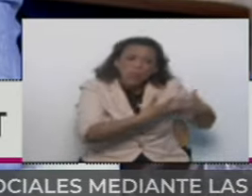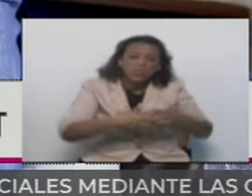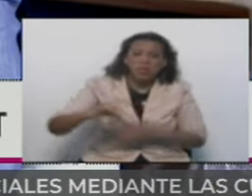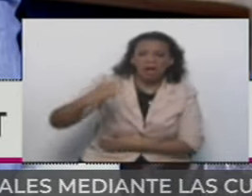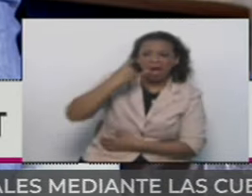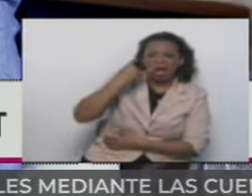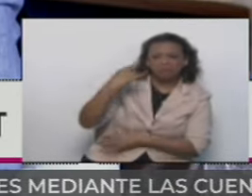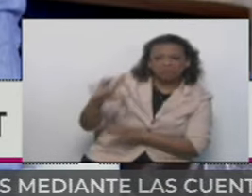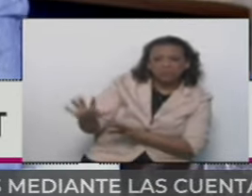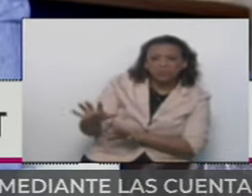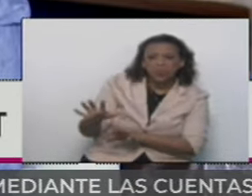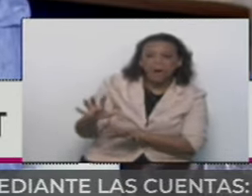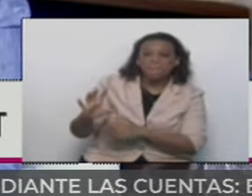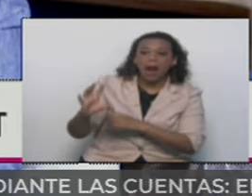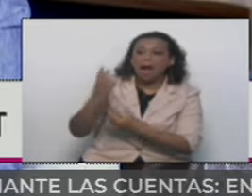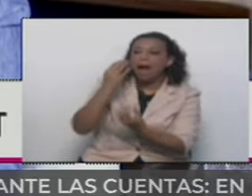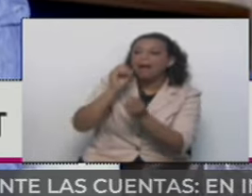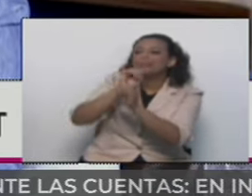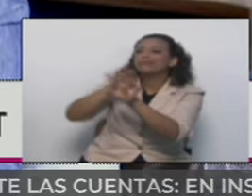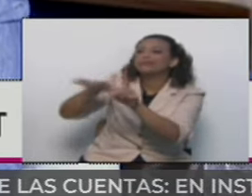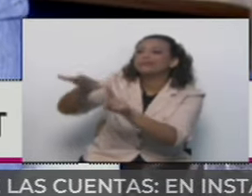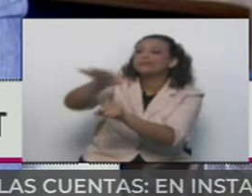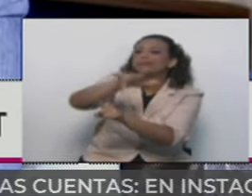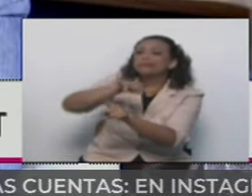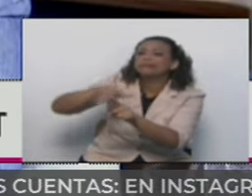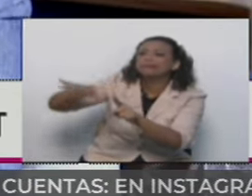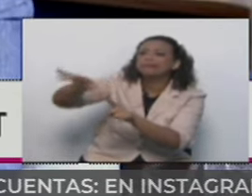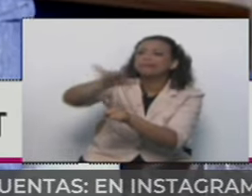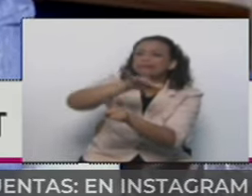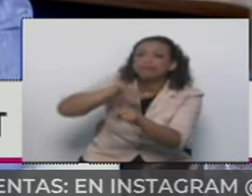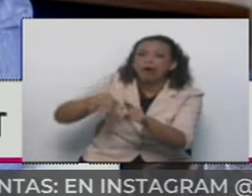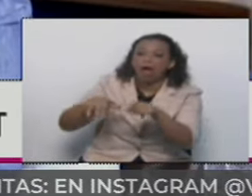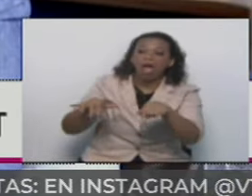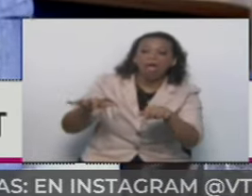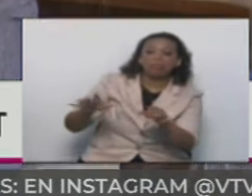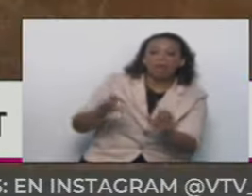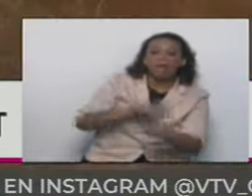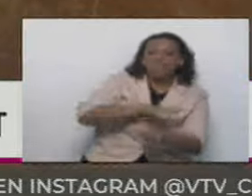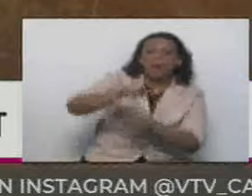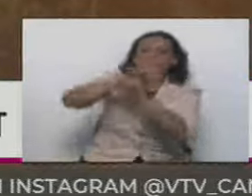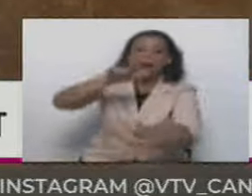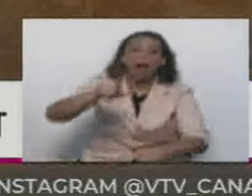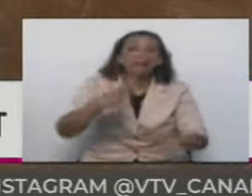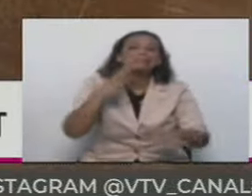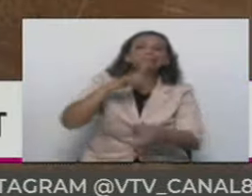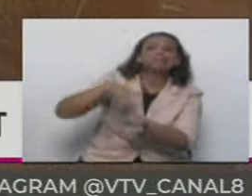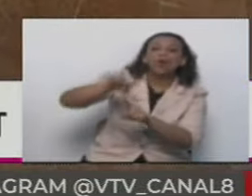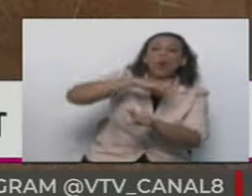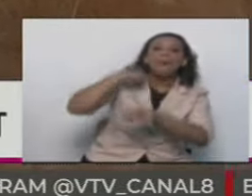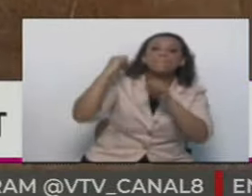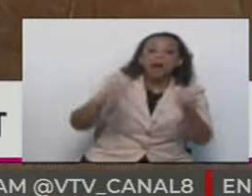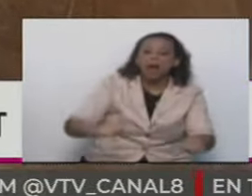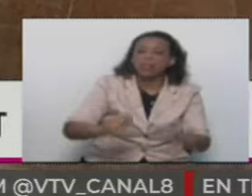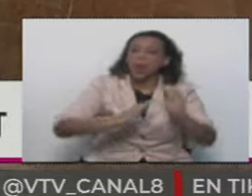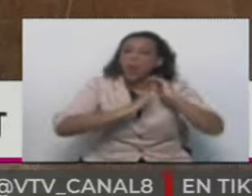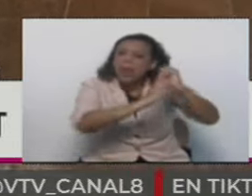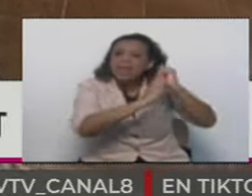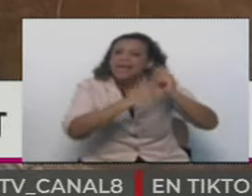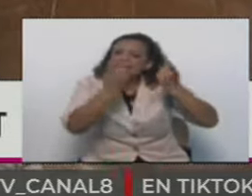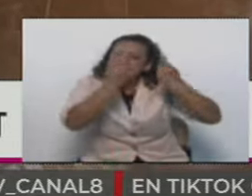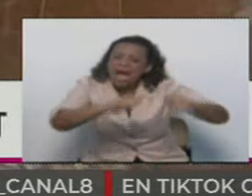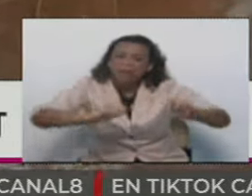para echarle tierra en los ojos a quienes negociaban, mientras los bombardean, los matan, los dividen y tratan